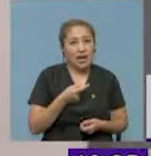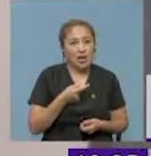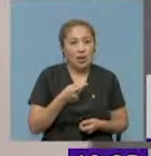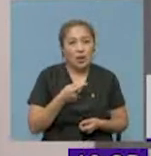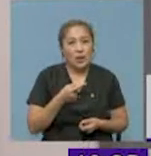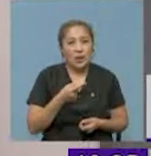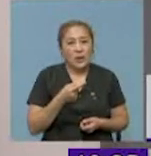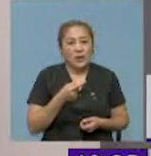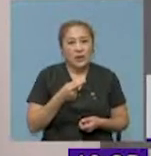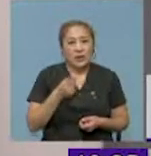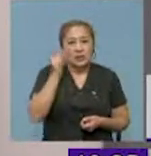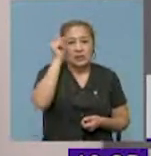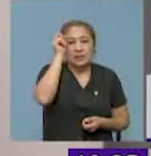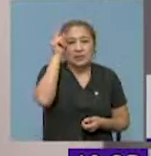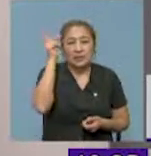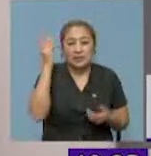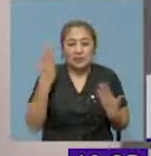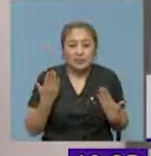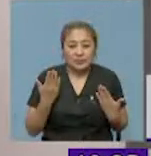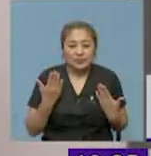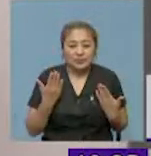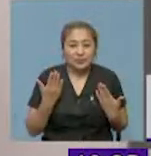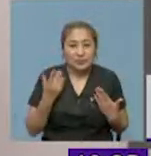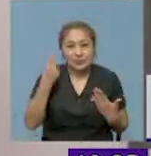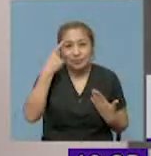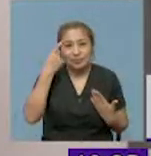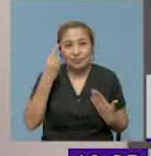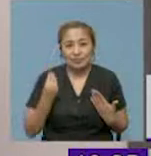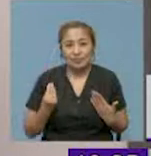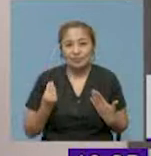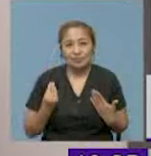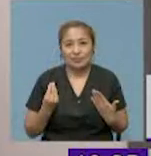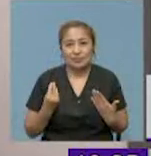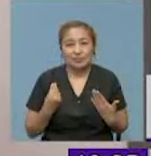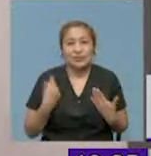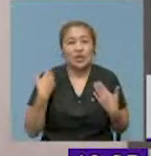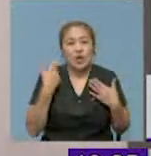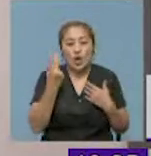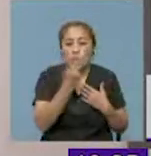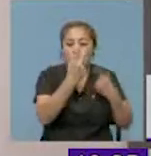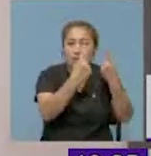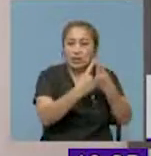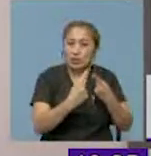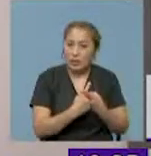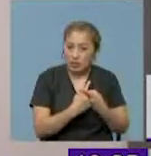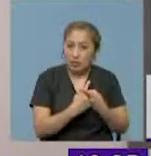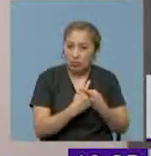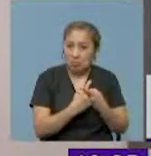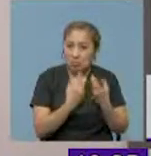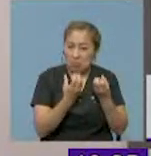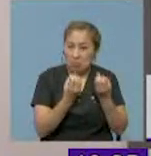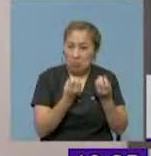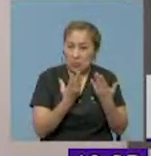intención o desde las ganas sino porque responde al con los dos partidos que te dan a cargo